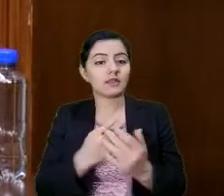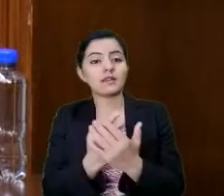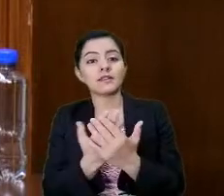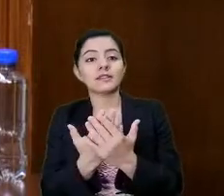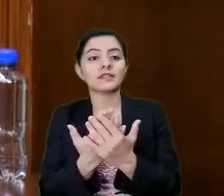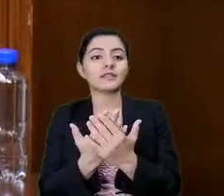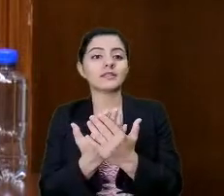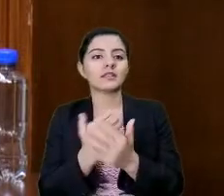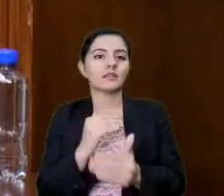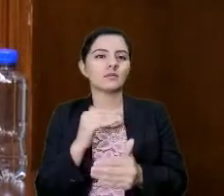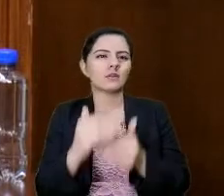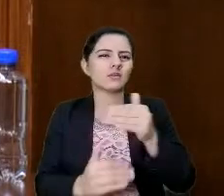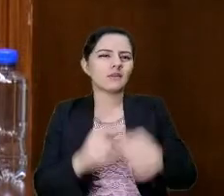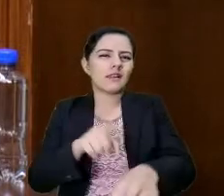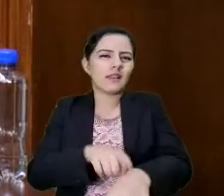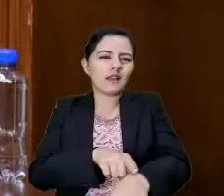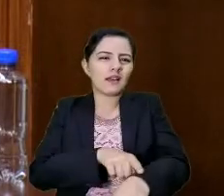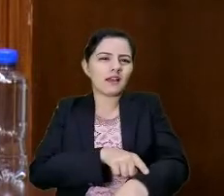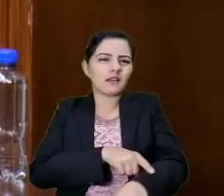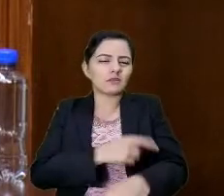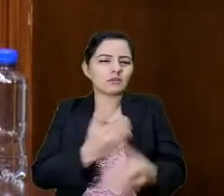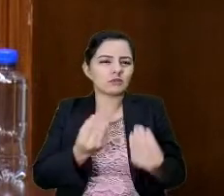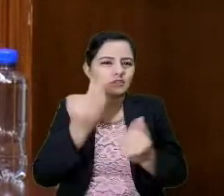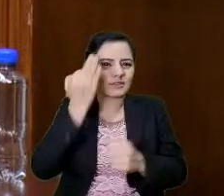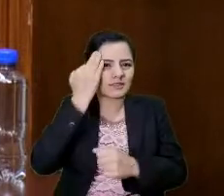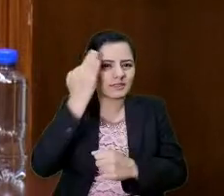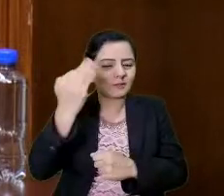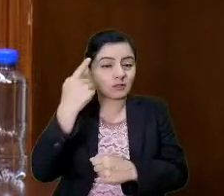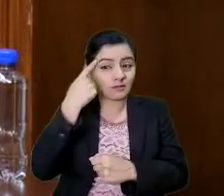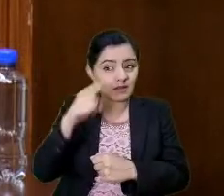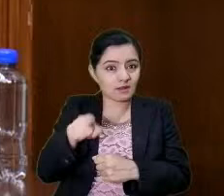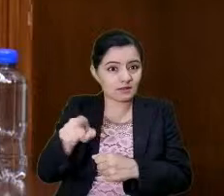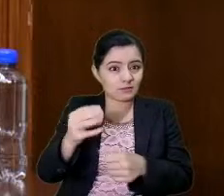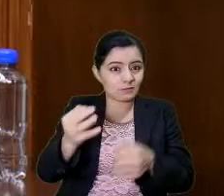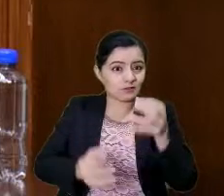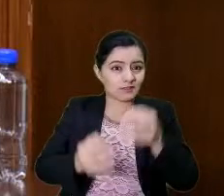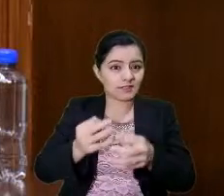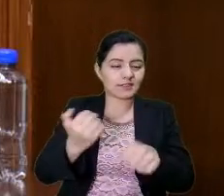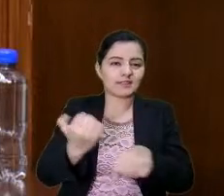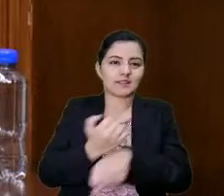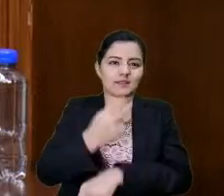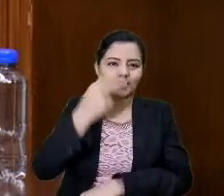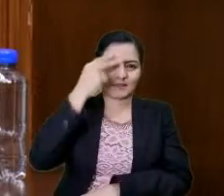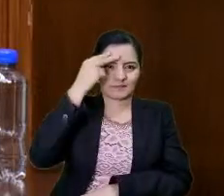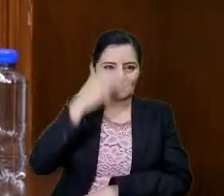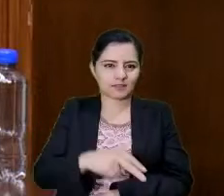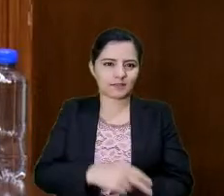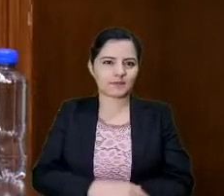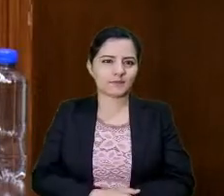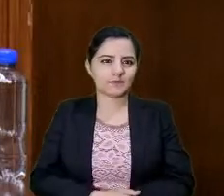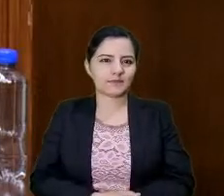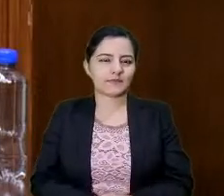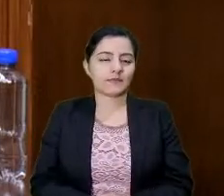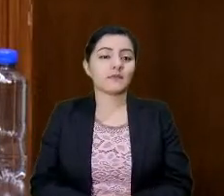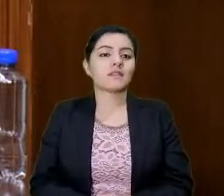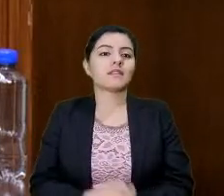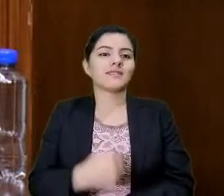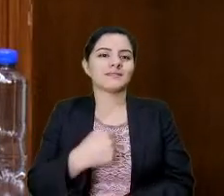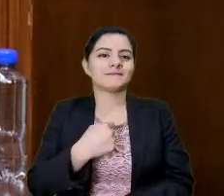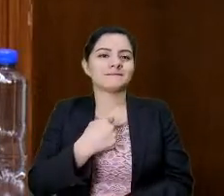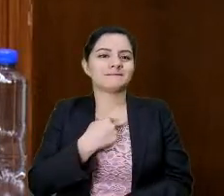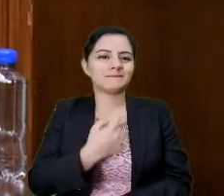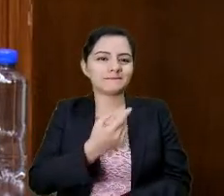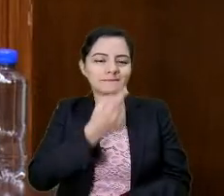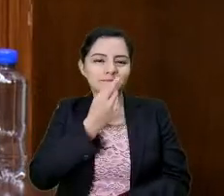procedimientos larguísimos para poder sentenciar en el Estado de México. Cuando hablo de